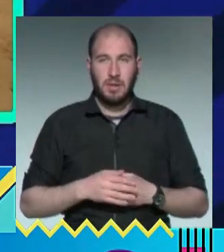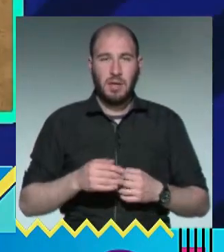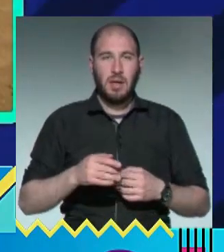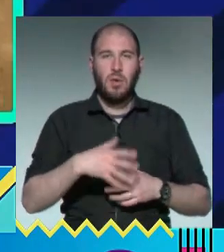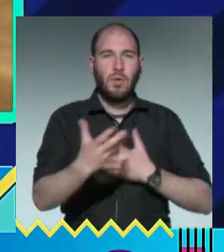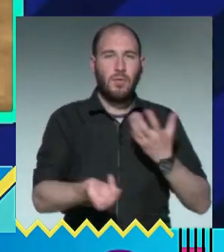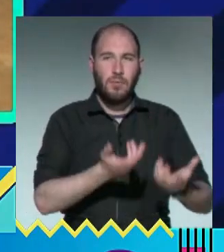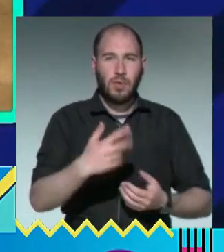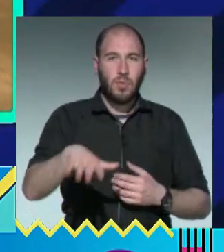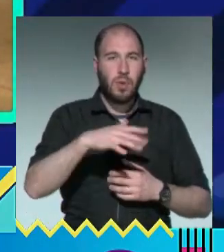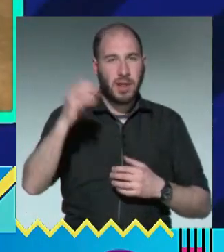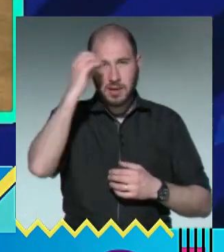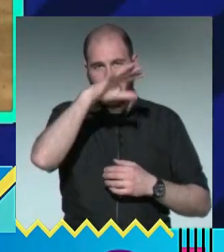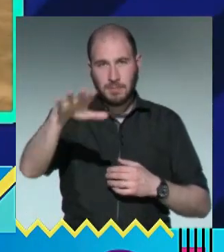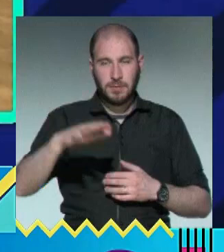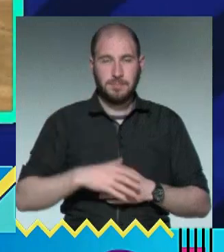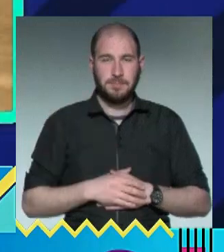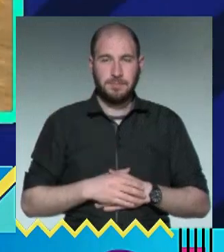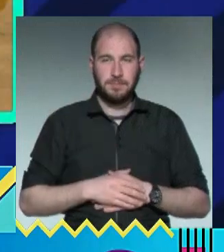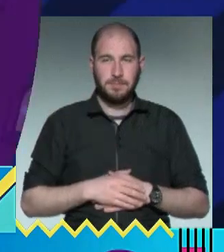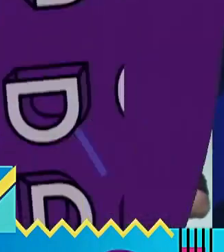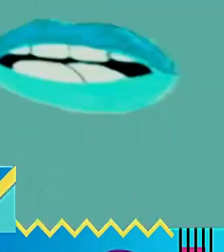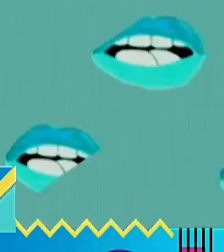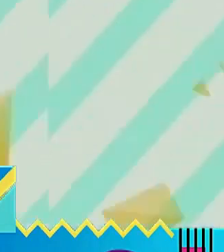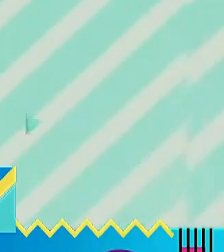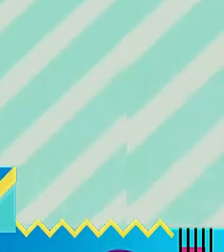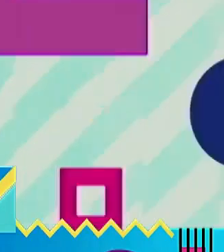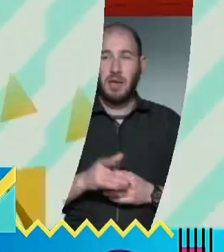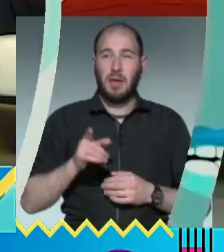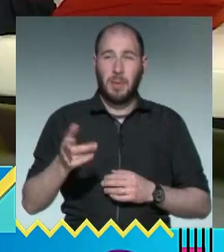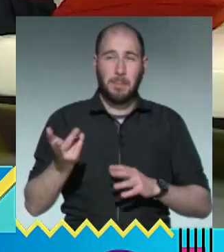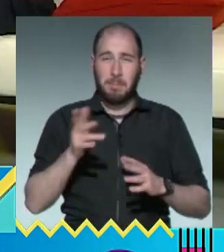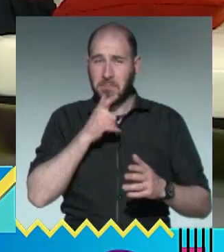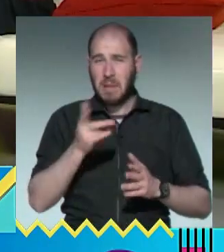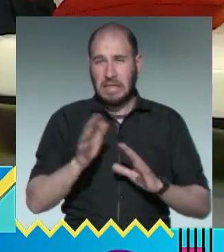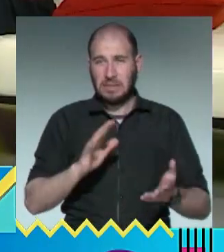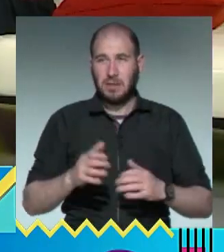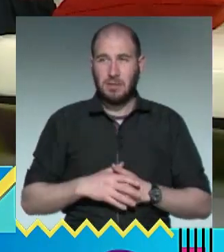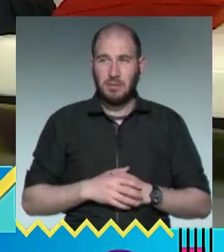siniestros de campo, los incendios de campo. Bien. ¿Y en tu caso? Y más o menos lo mismo,